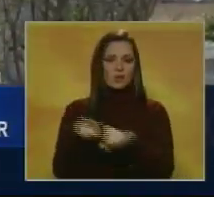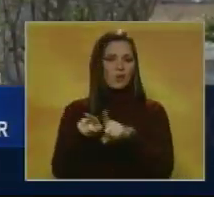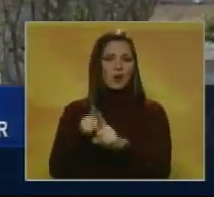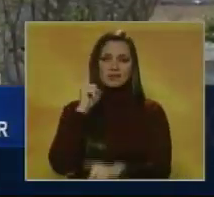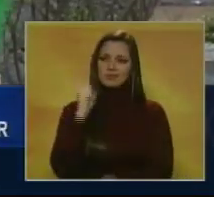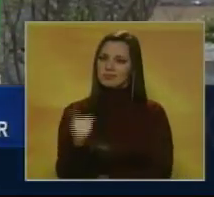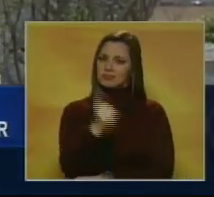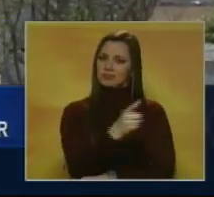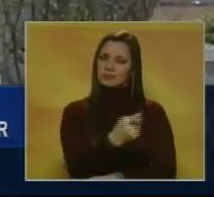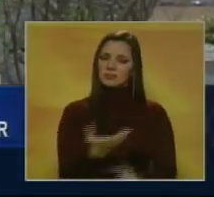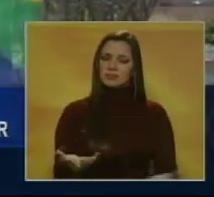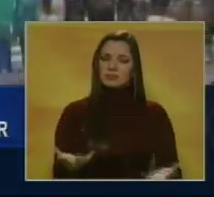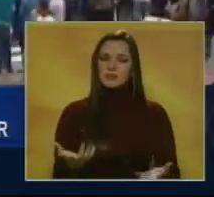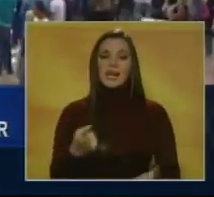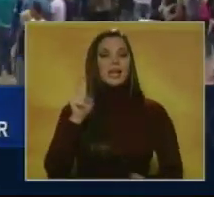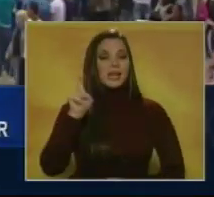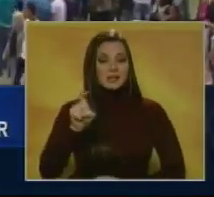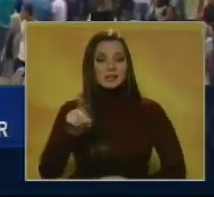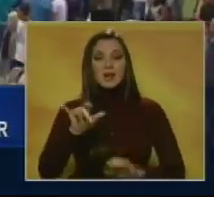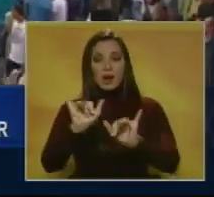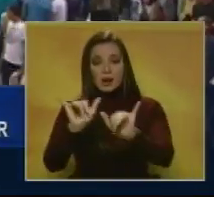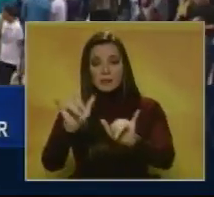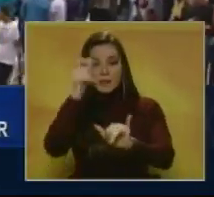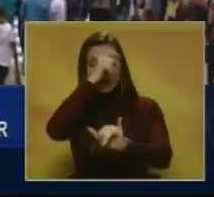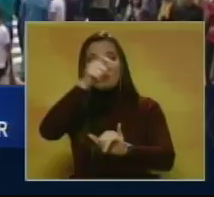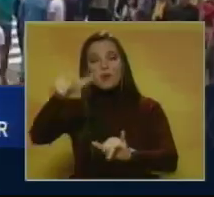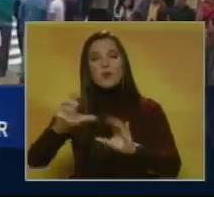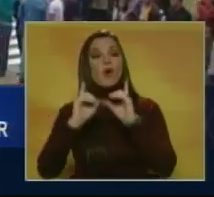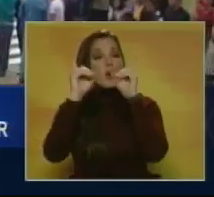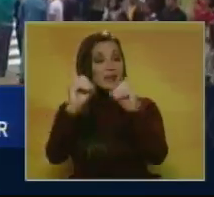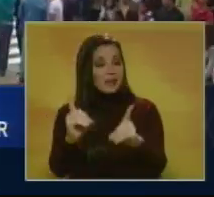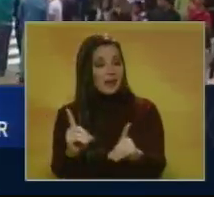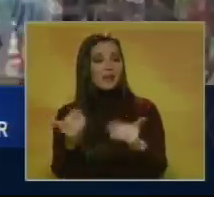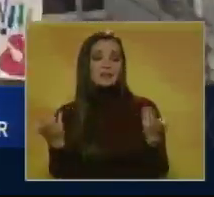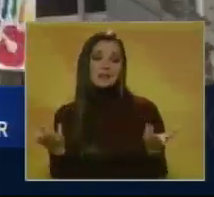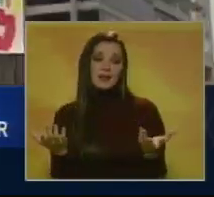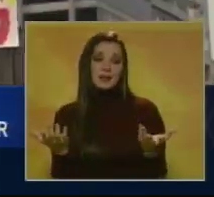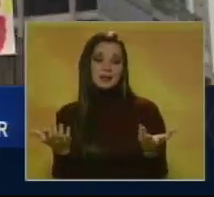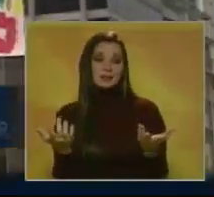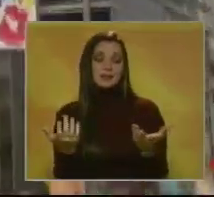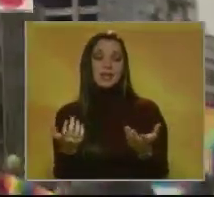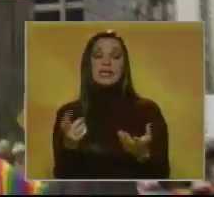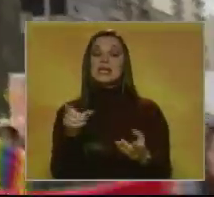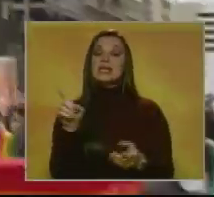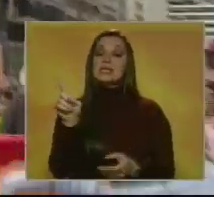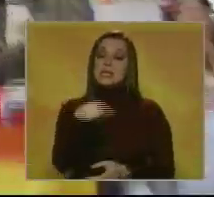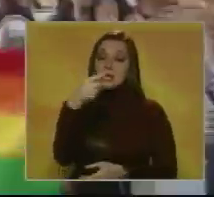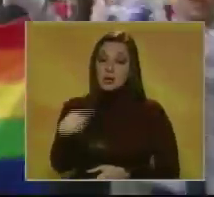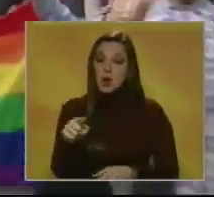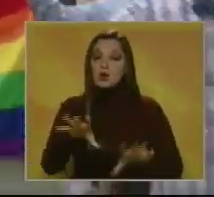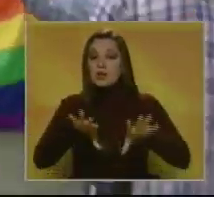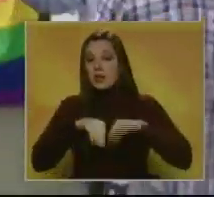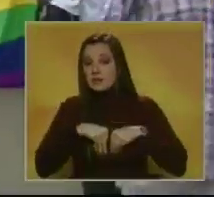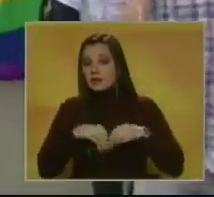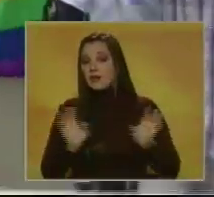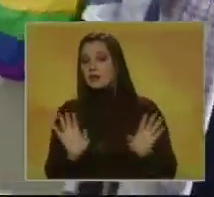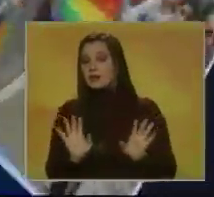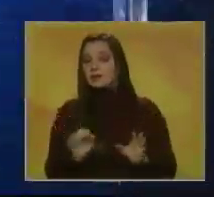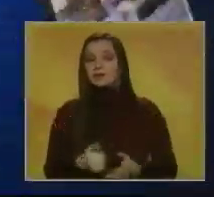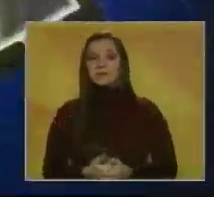y consideró necesario que sea el pueblo el que decida a través de un plebiscito si acepta o no la adopción igualitaria.